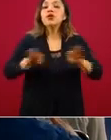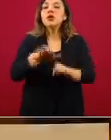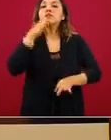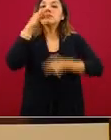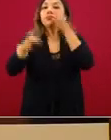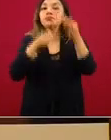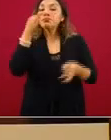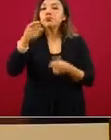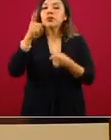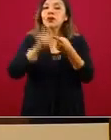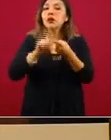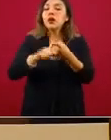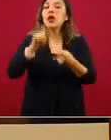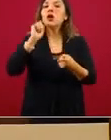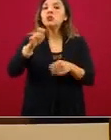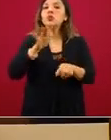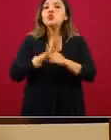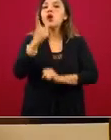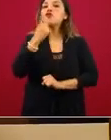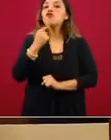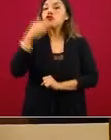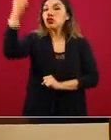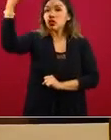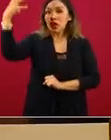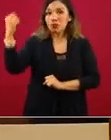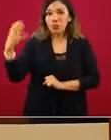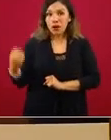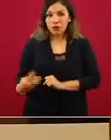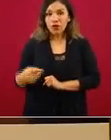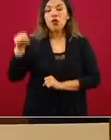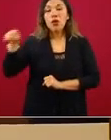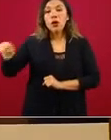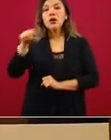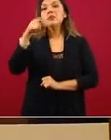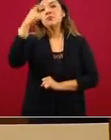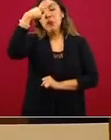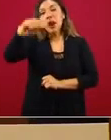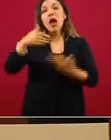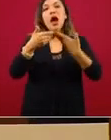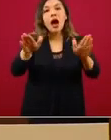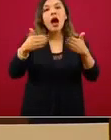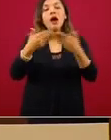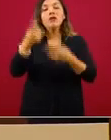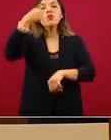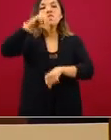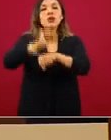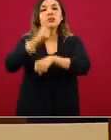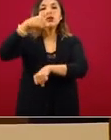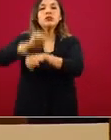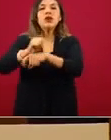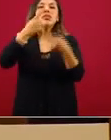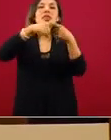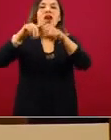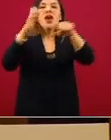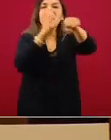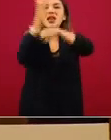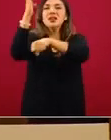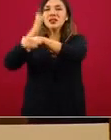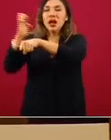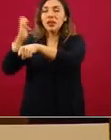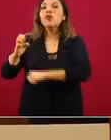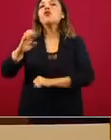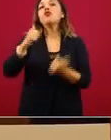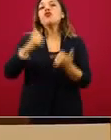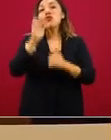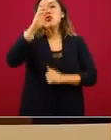anuncios, uno, de cuál será el color del semáforo en el cual estarán abriendo cada semana las diferentes entidades federativas,